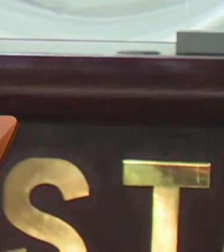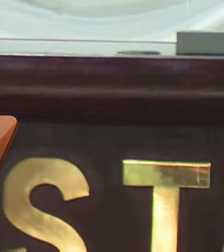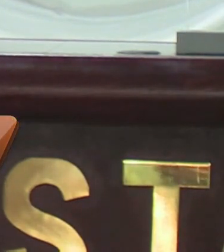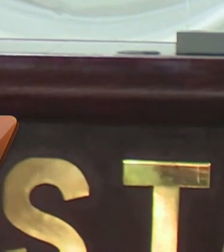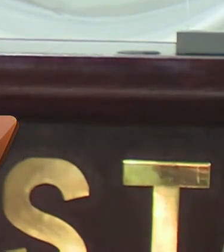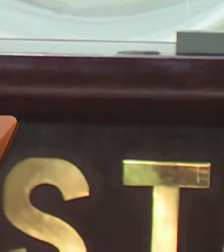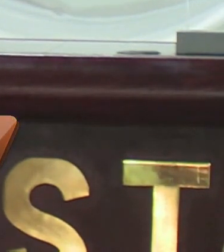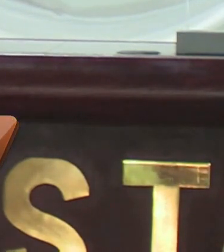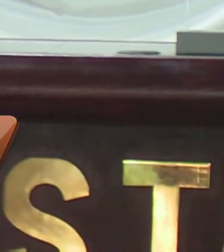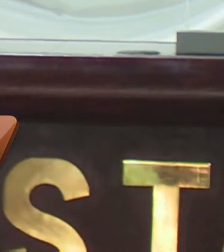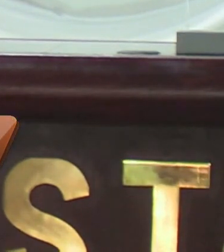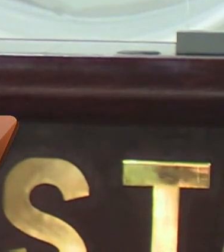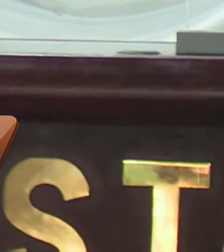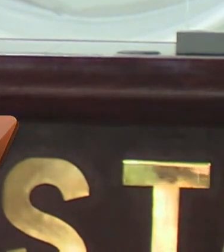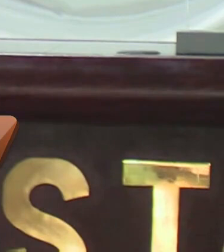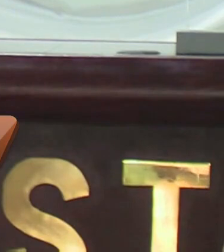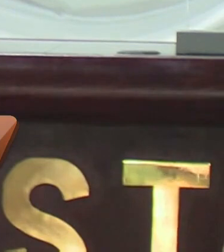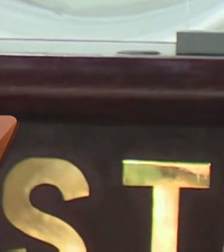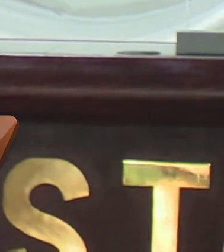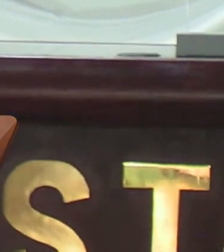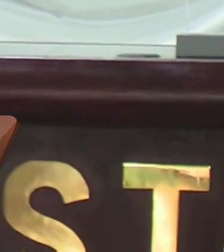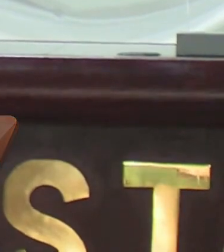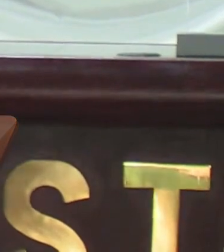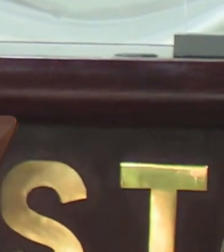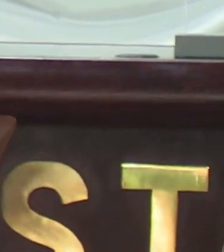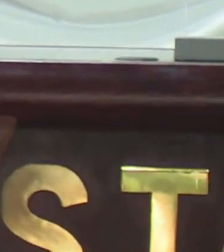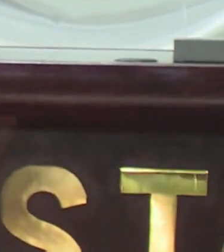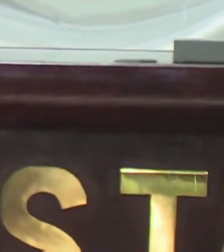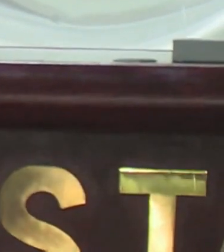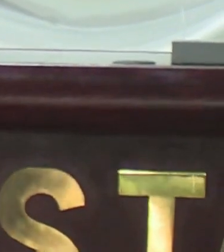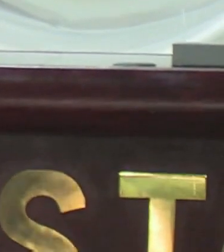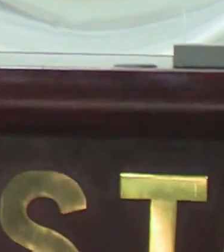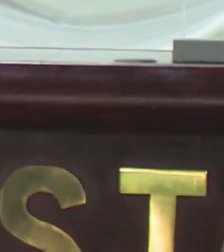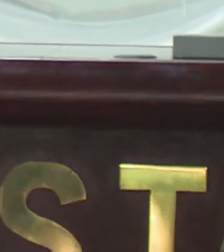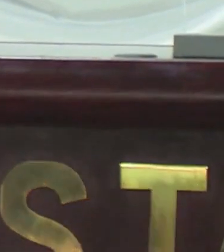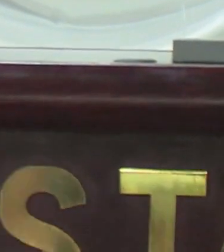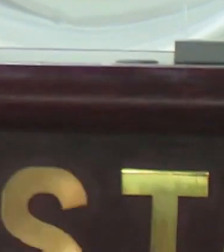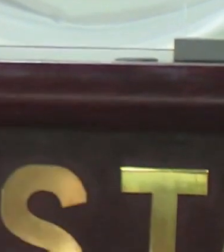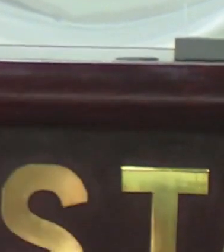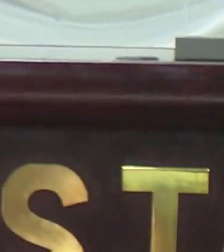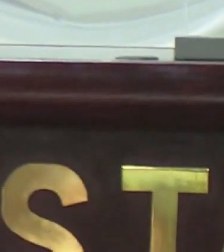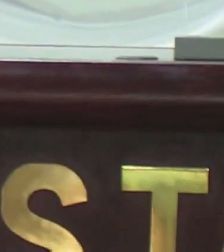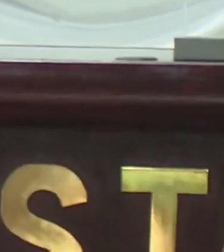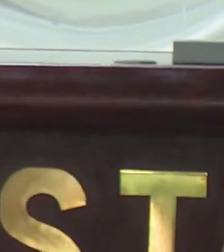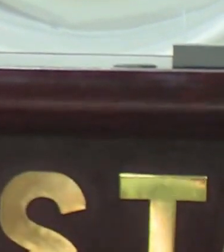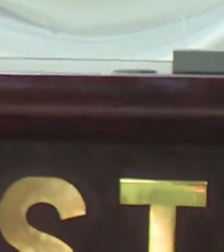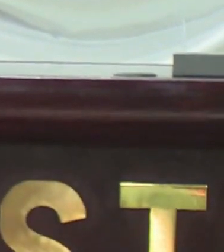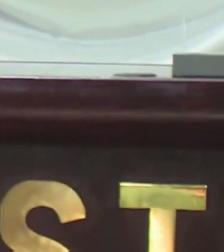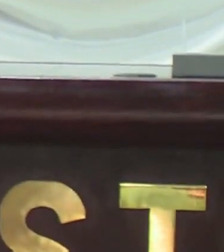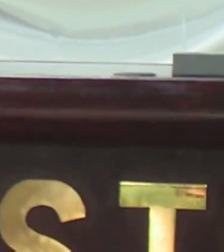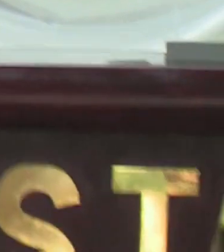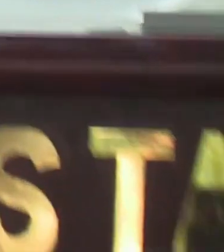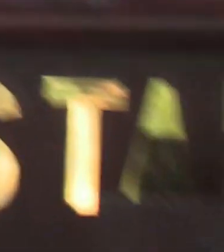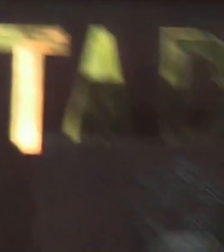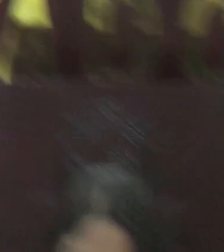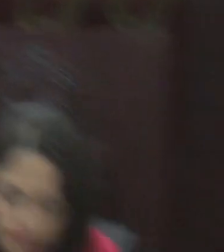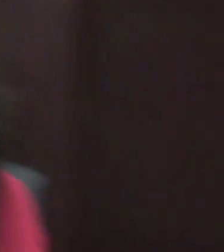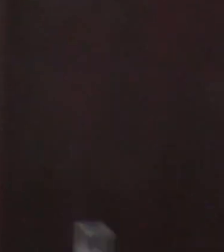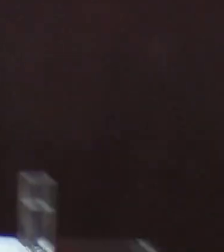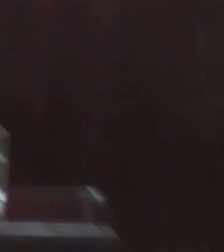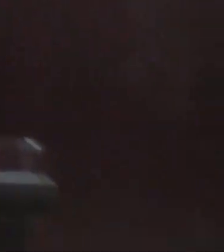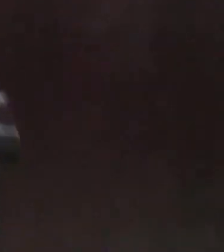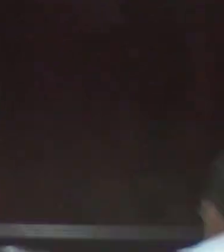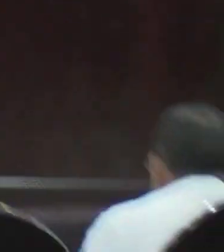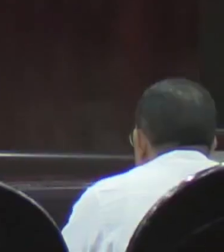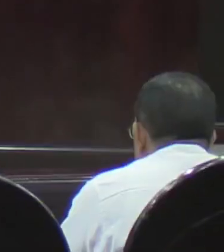estado por lo que Solicito a la diputada secretaria Marta Verónica alcar Cordero de lectura al documento de